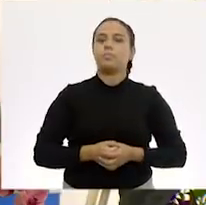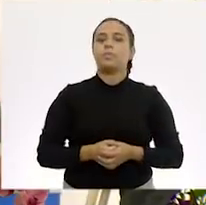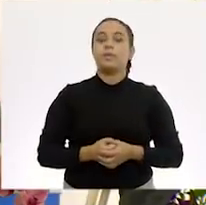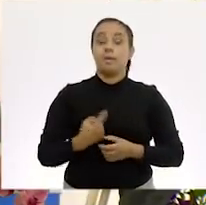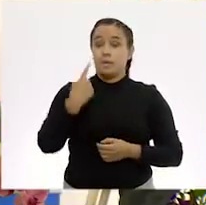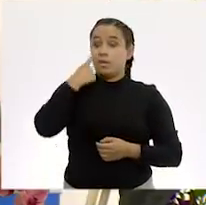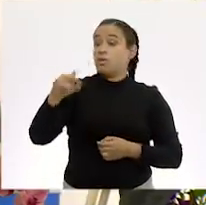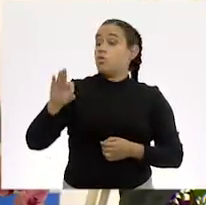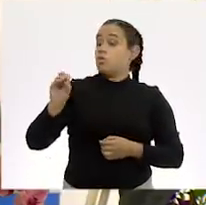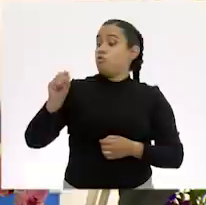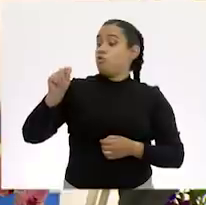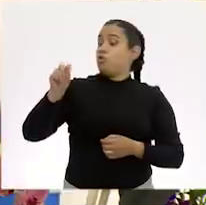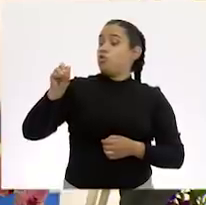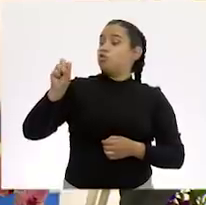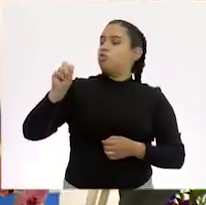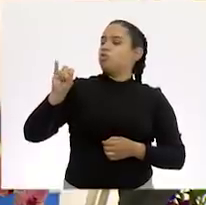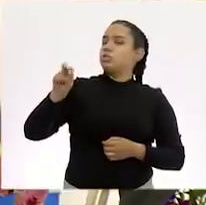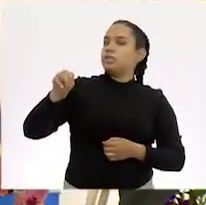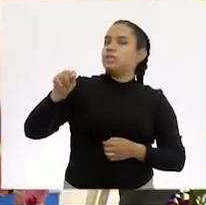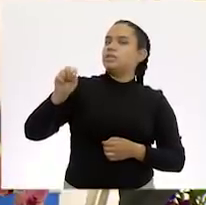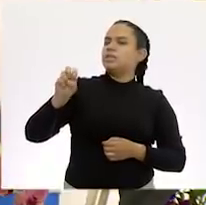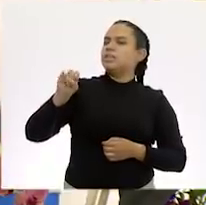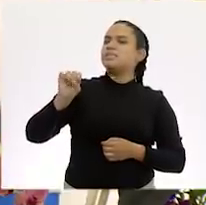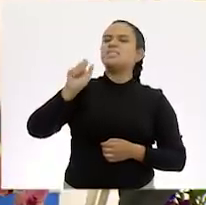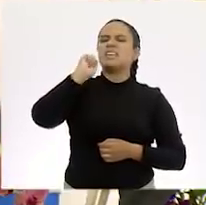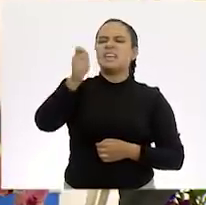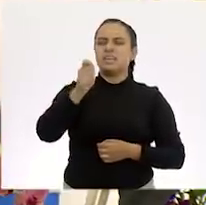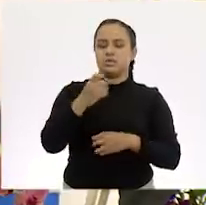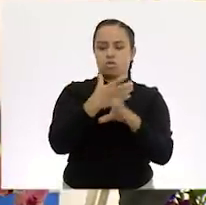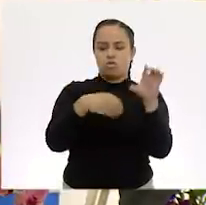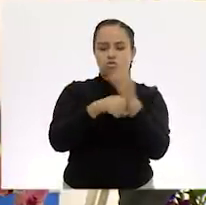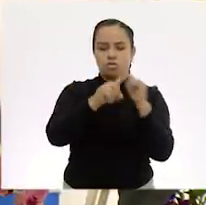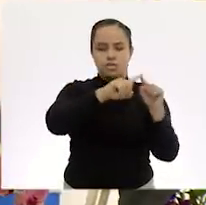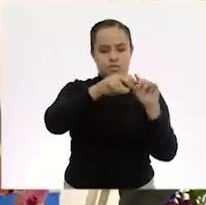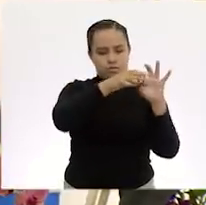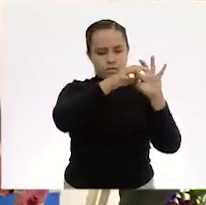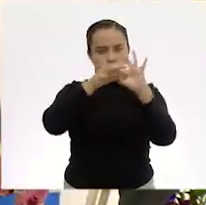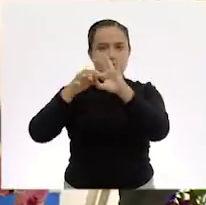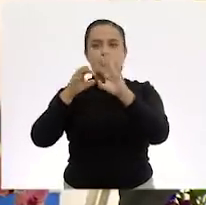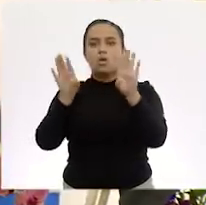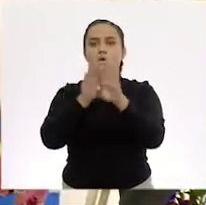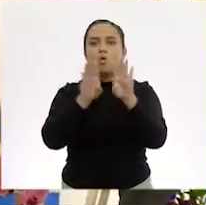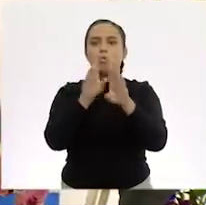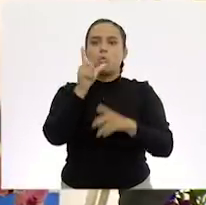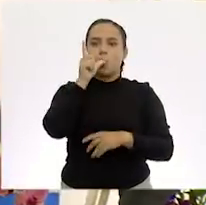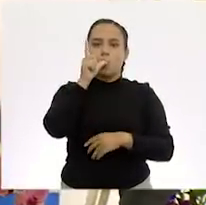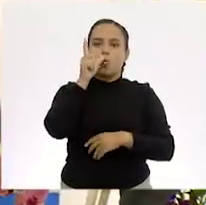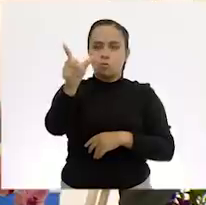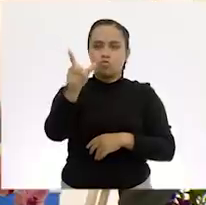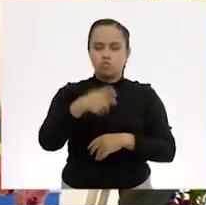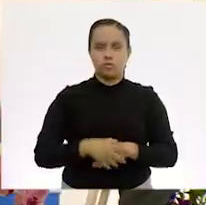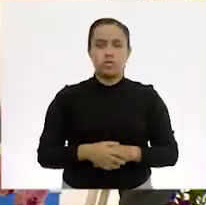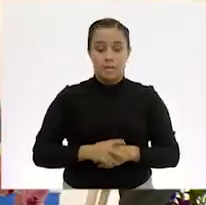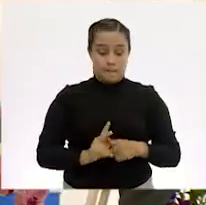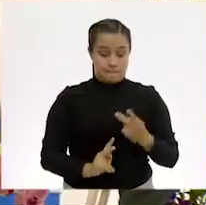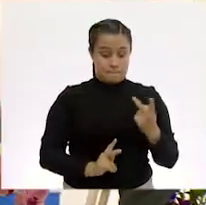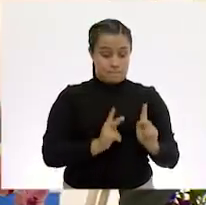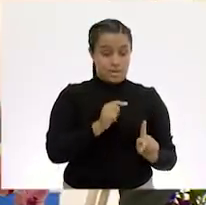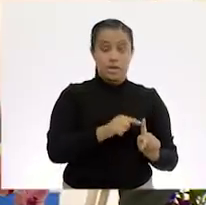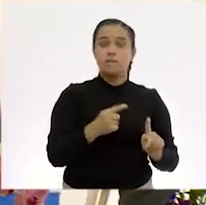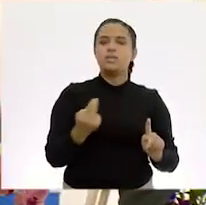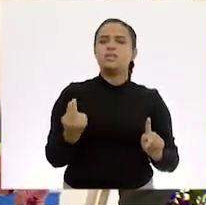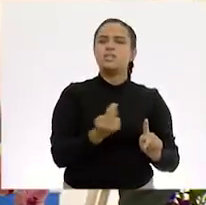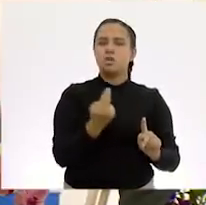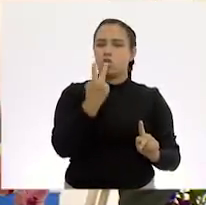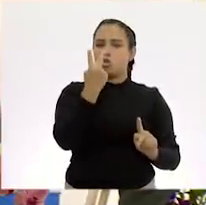entonces fotosíntesis es unir diversas partes a partir de la luz. Para la fotosíntesis, las plantas